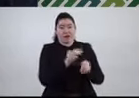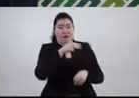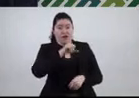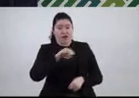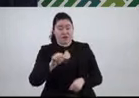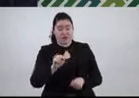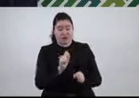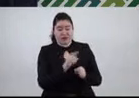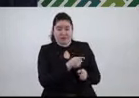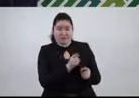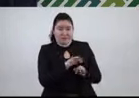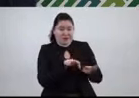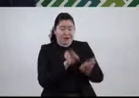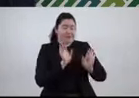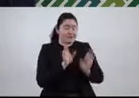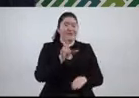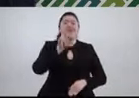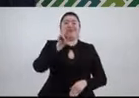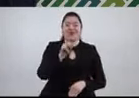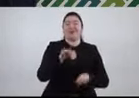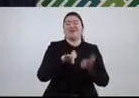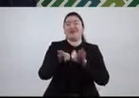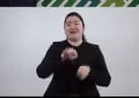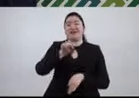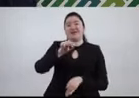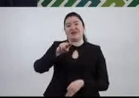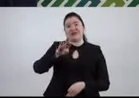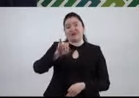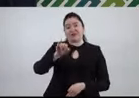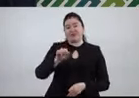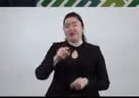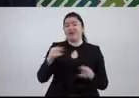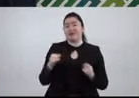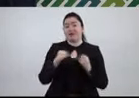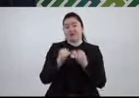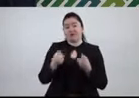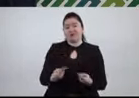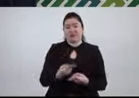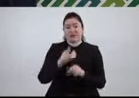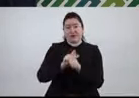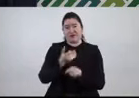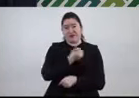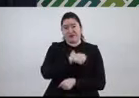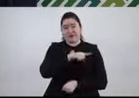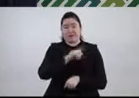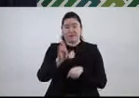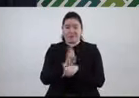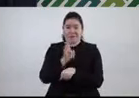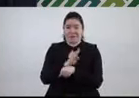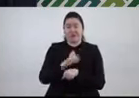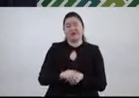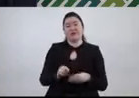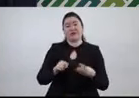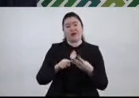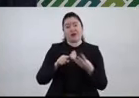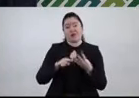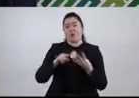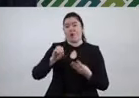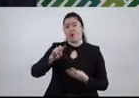en el INSABI, el Instituto Nacional de Salud para el Bienestar, Oliva, nuestra secretaria de Salud, y Eduardo